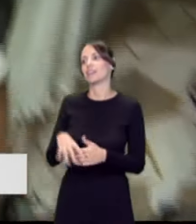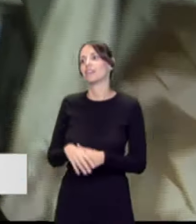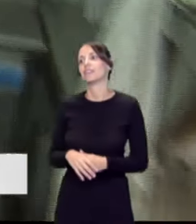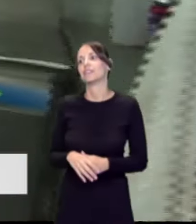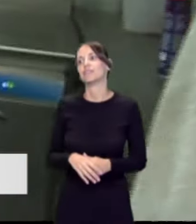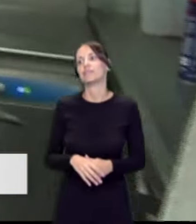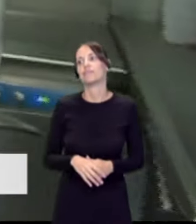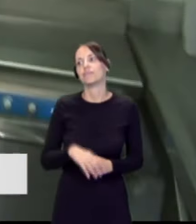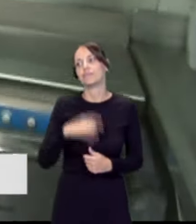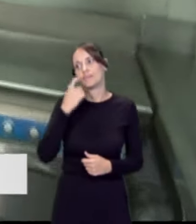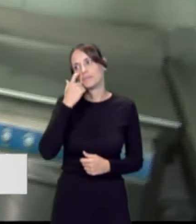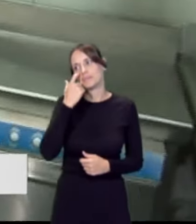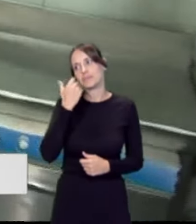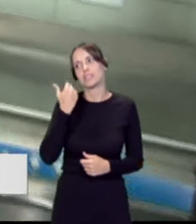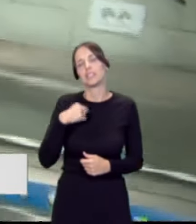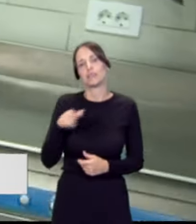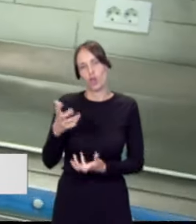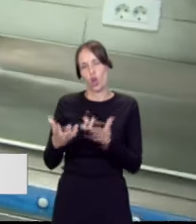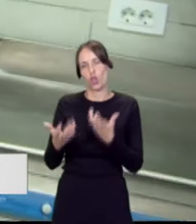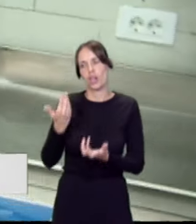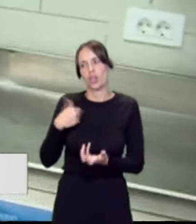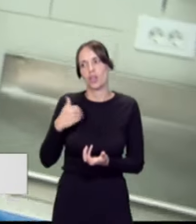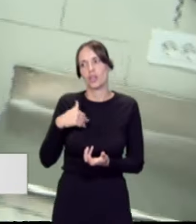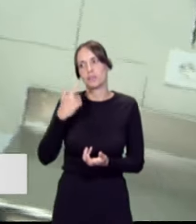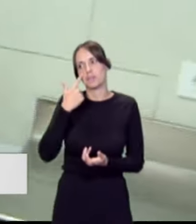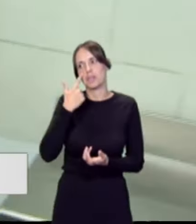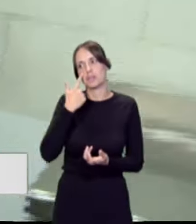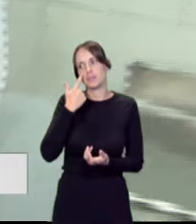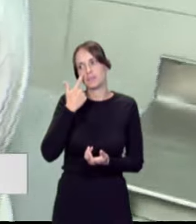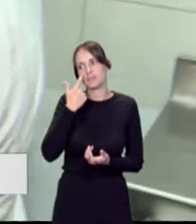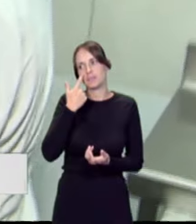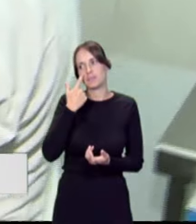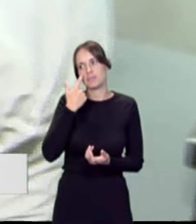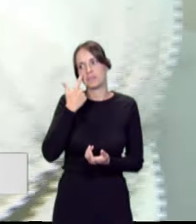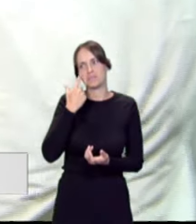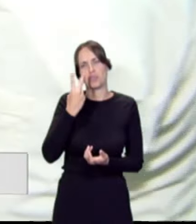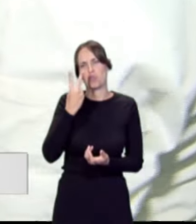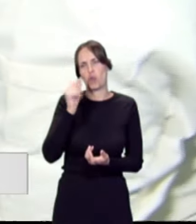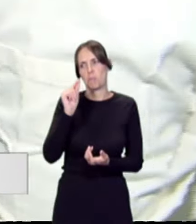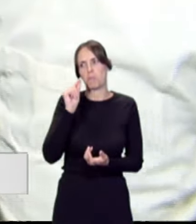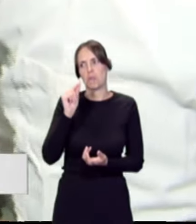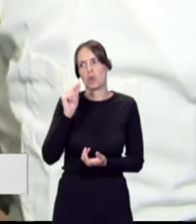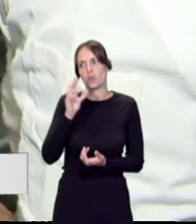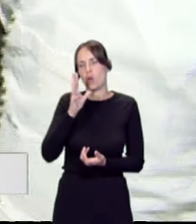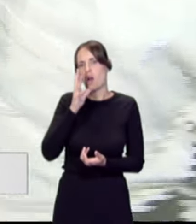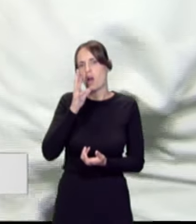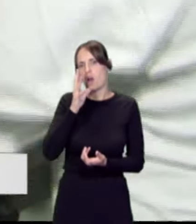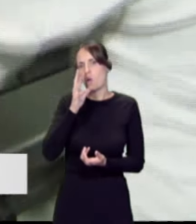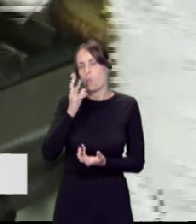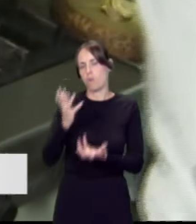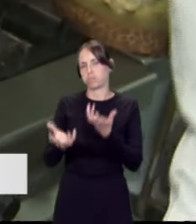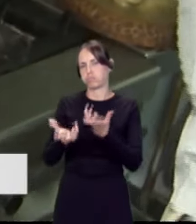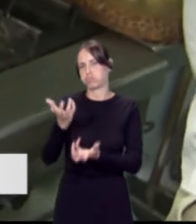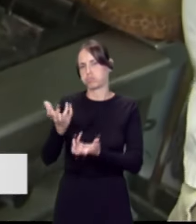aquí, yo tengo unos aquí ya cocinaditos. Estaban hervidos como 2 minutos. Y ahora cogemos una chorrita de